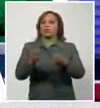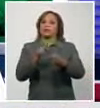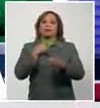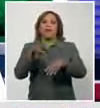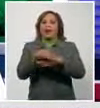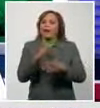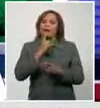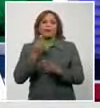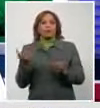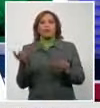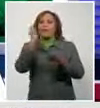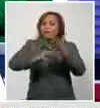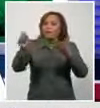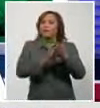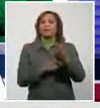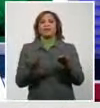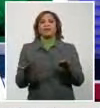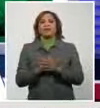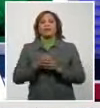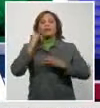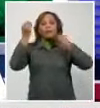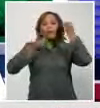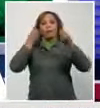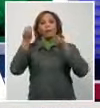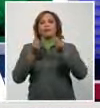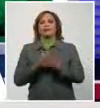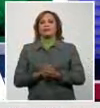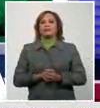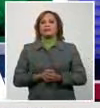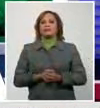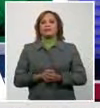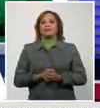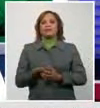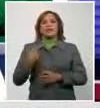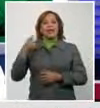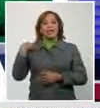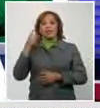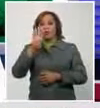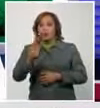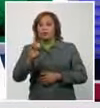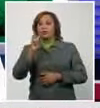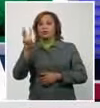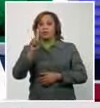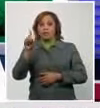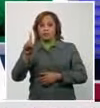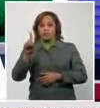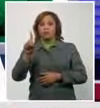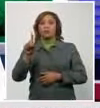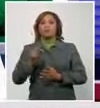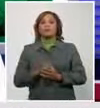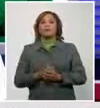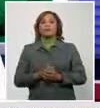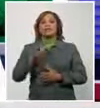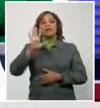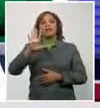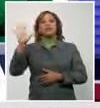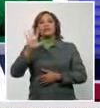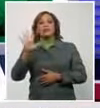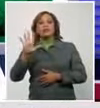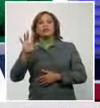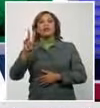Entonces, realmente es preocupante. Ayer de los 431, 155 de